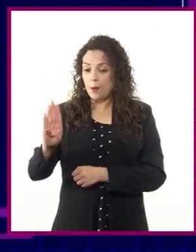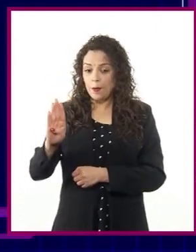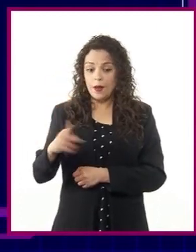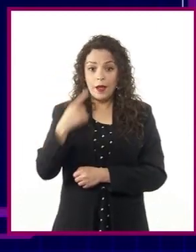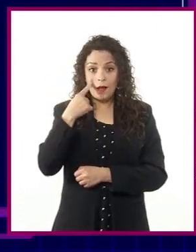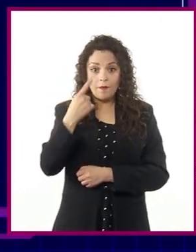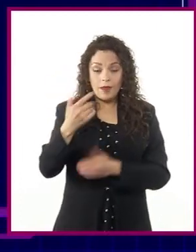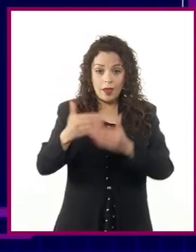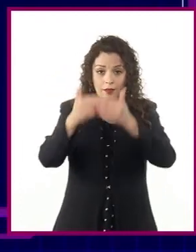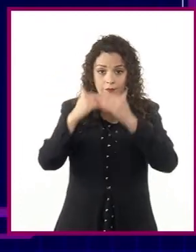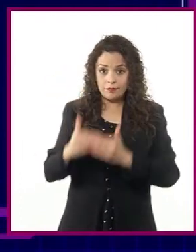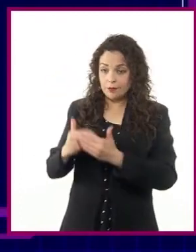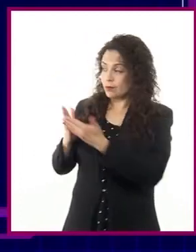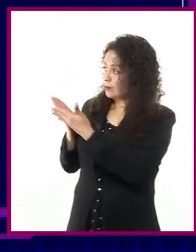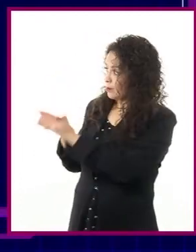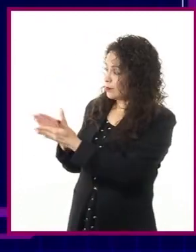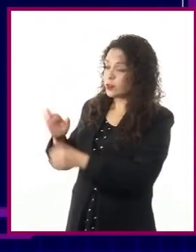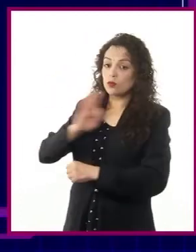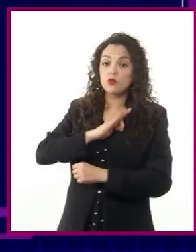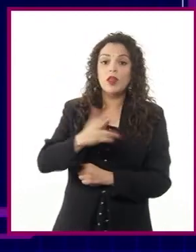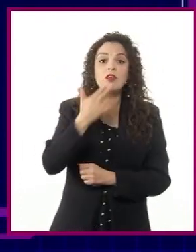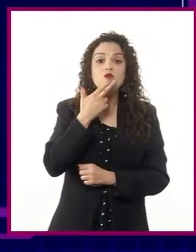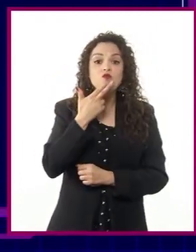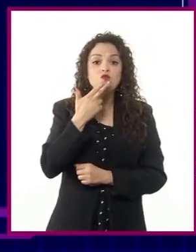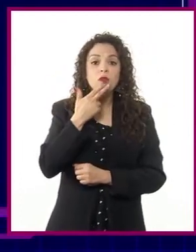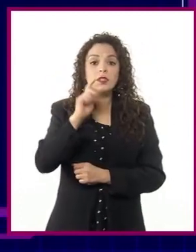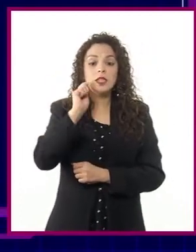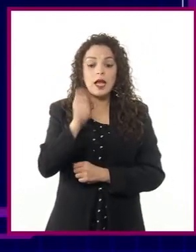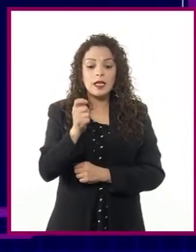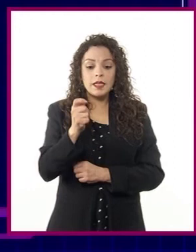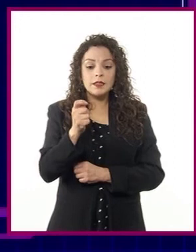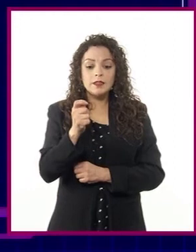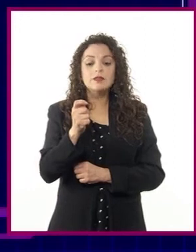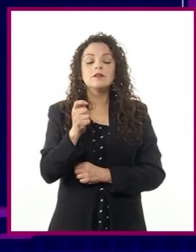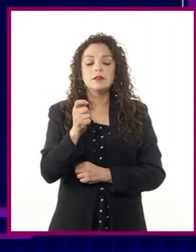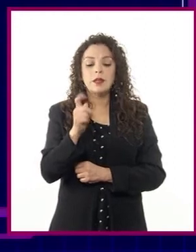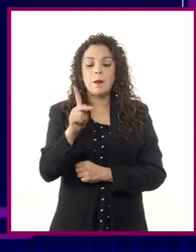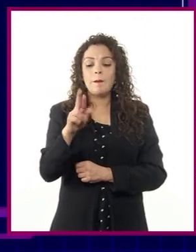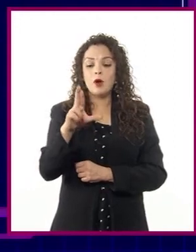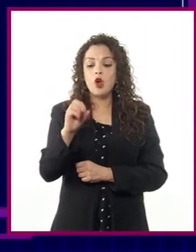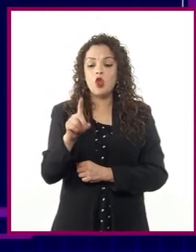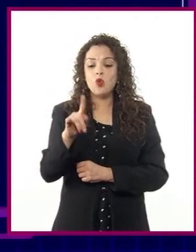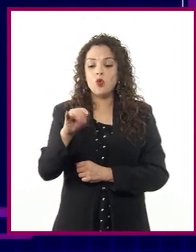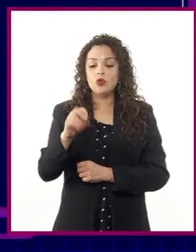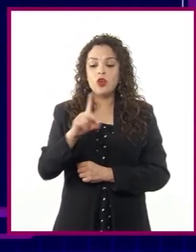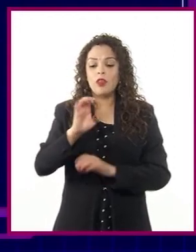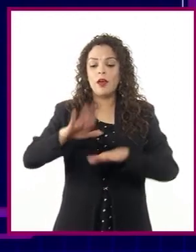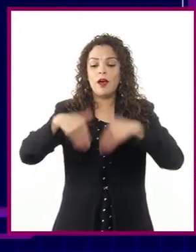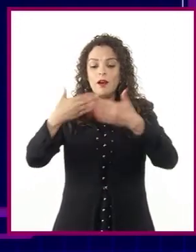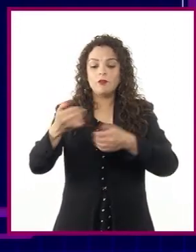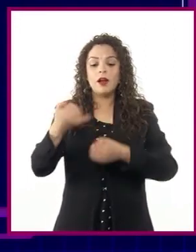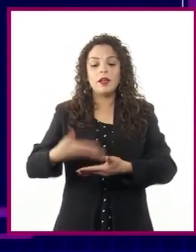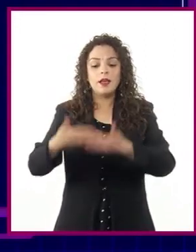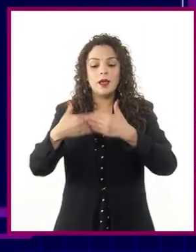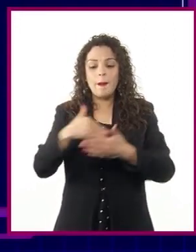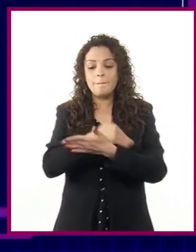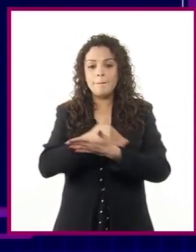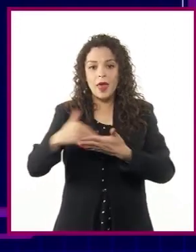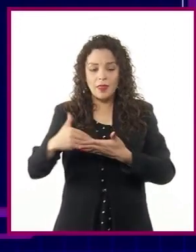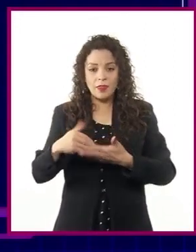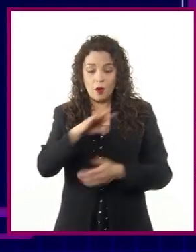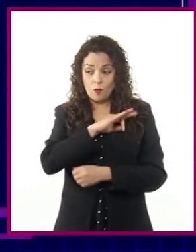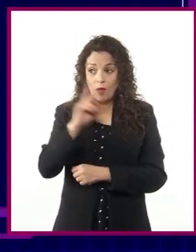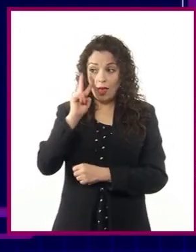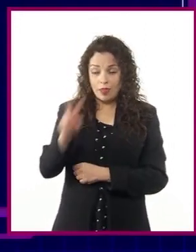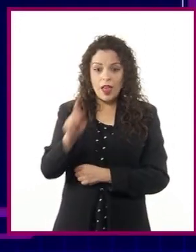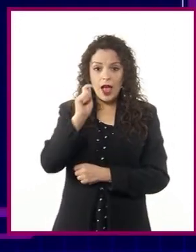se muestra, podemos utilizar el producto de los extremos igual al producto de los medios. Vemos que la que se puede obviar